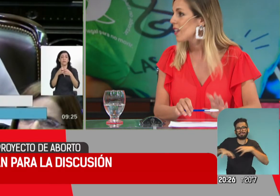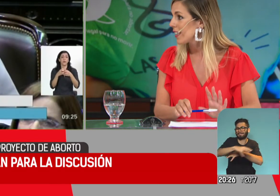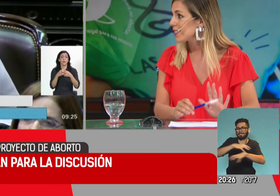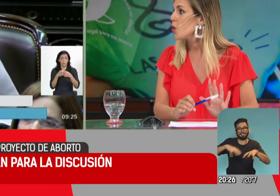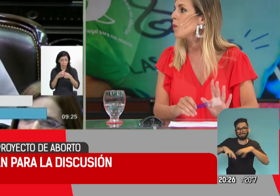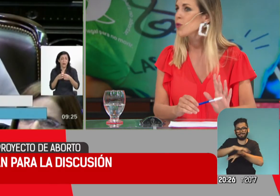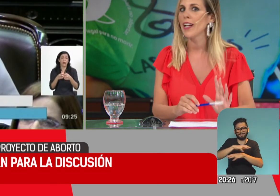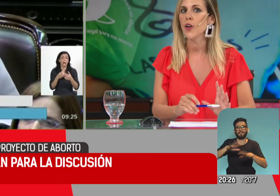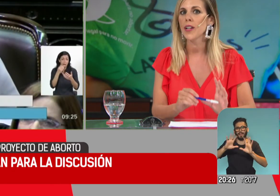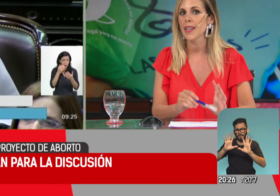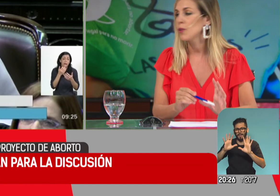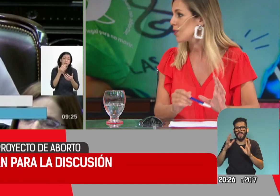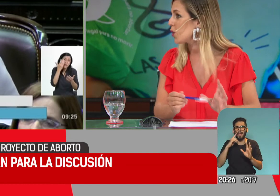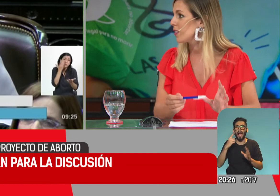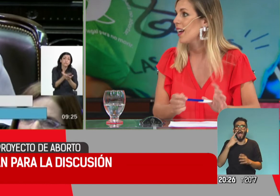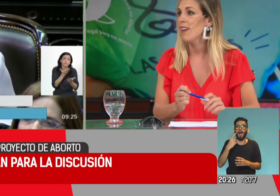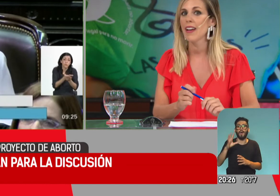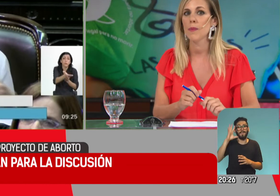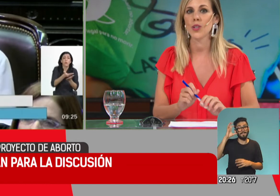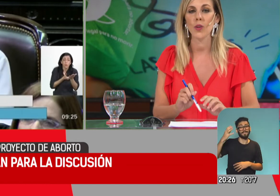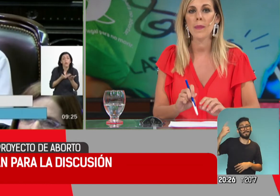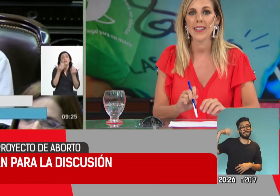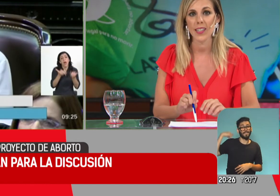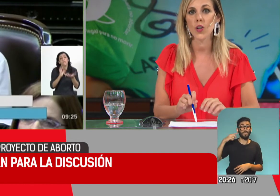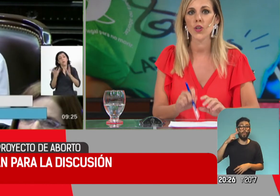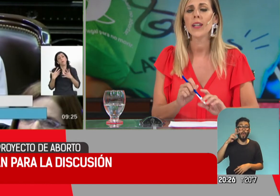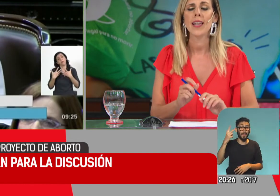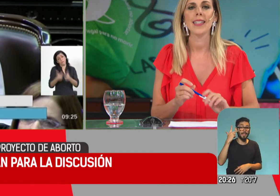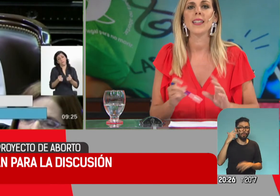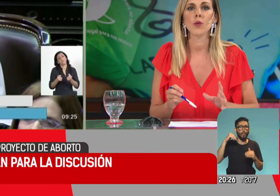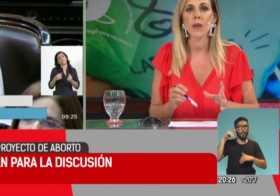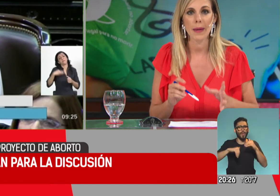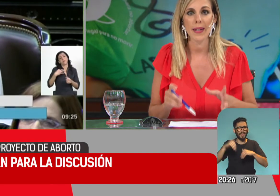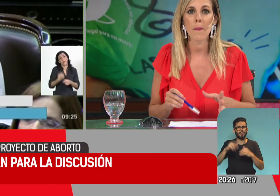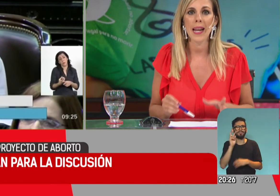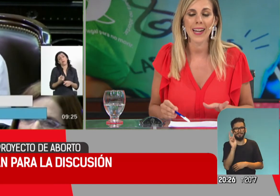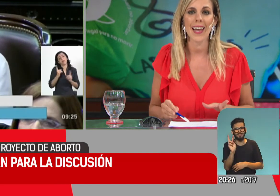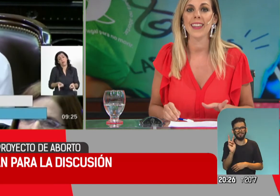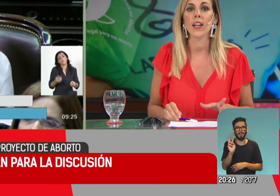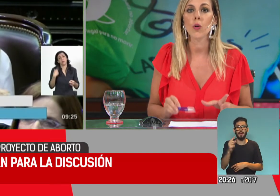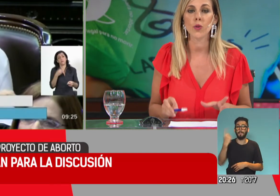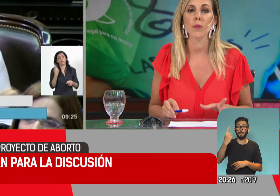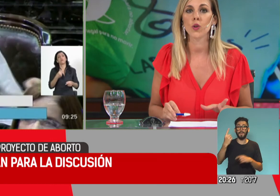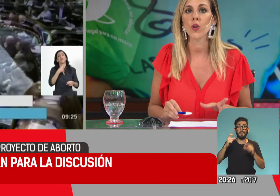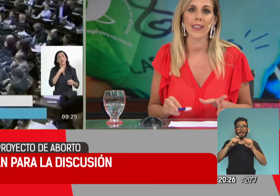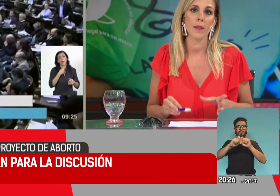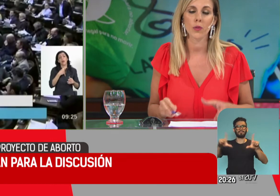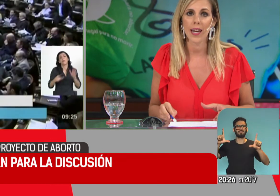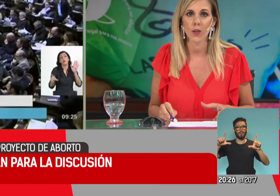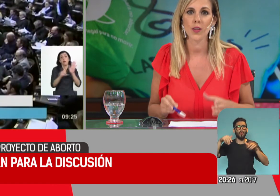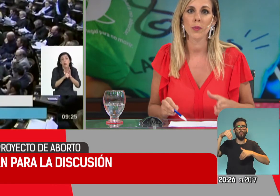Repasamos, si querés, cómo salió esa votación de la que hablábamos en 2018. Allí tenemos una primera placa de cómo se